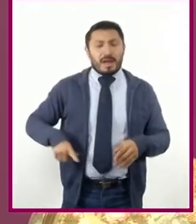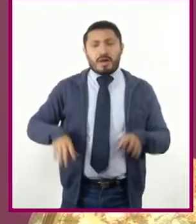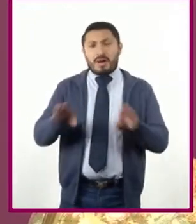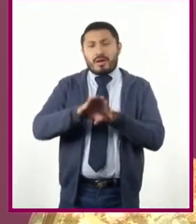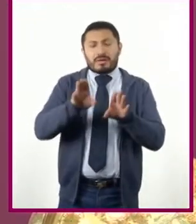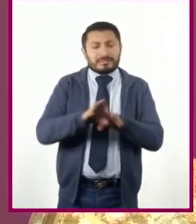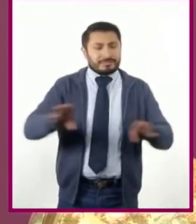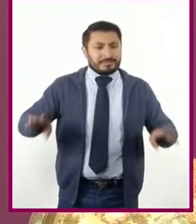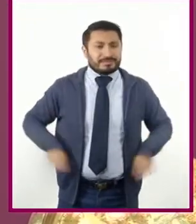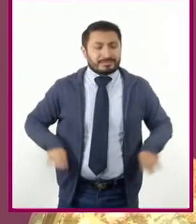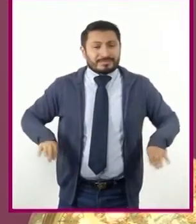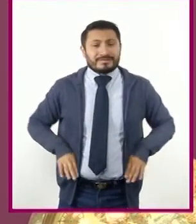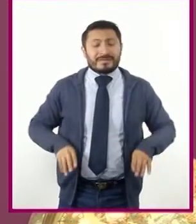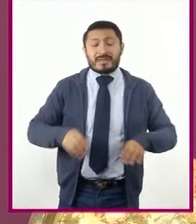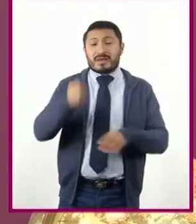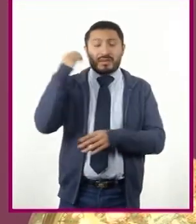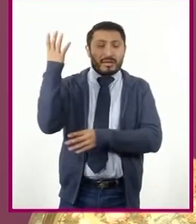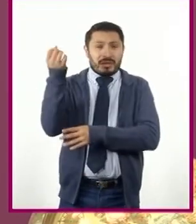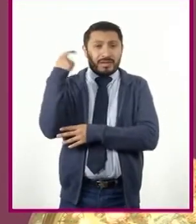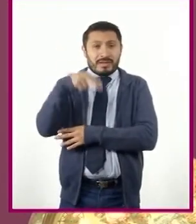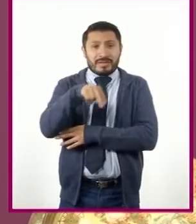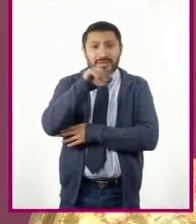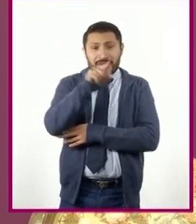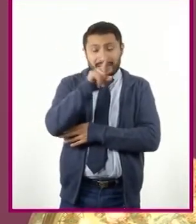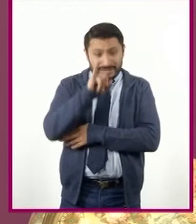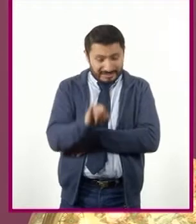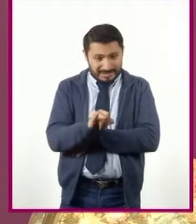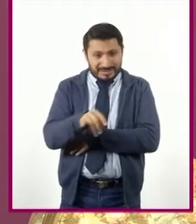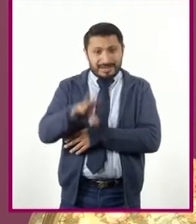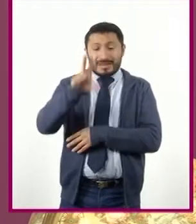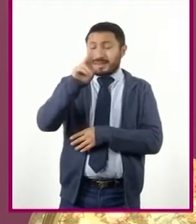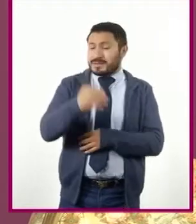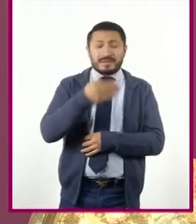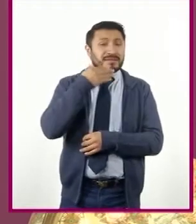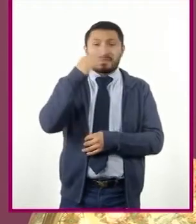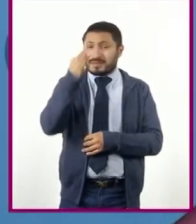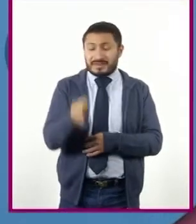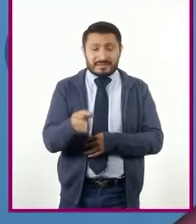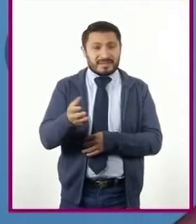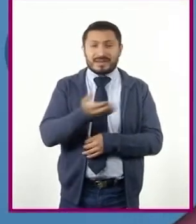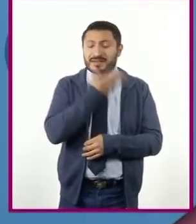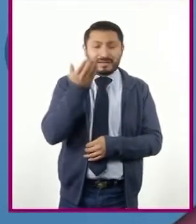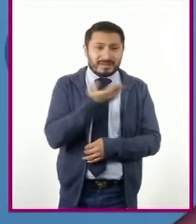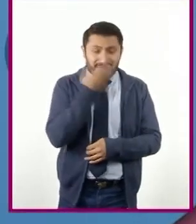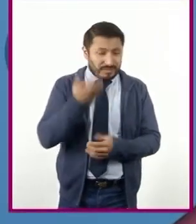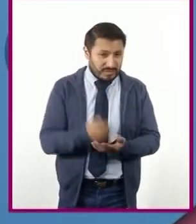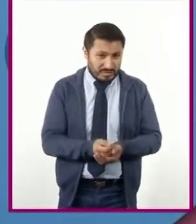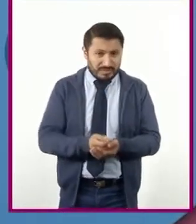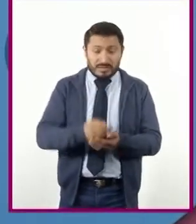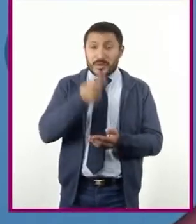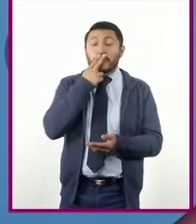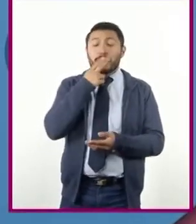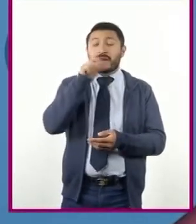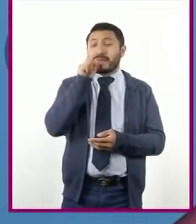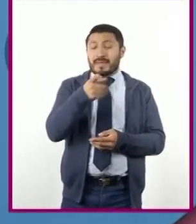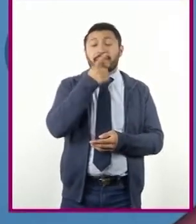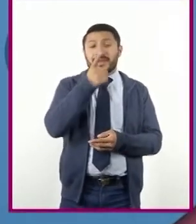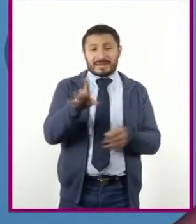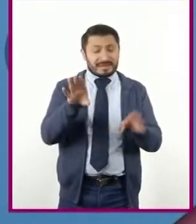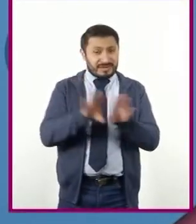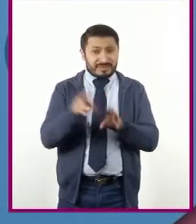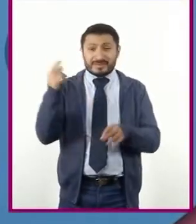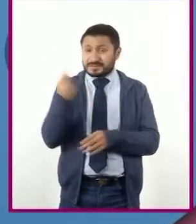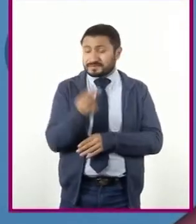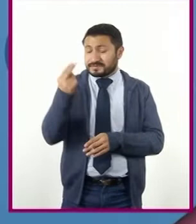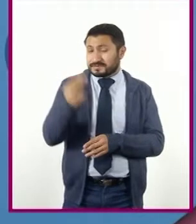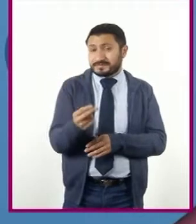identificó por su discurso nacionalista radical, por su antisemitismo y por su anticomunismo. Hitler también señaló la necesidad